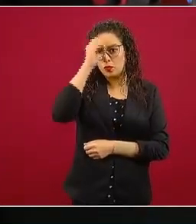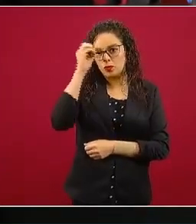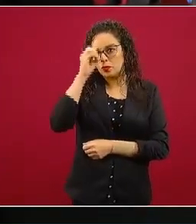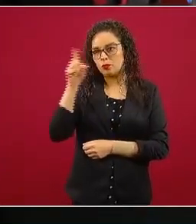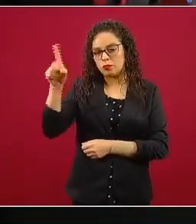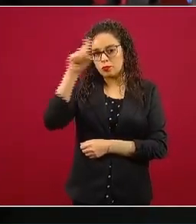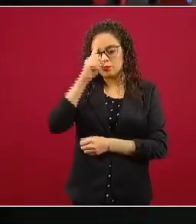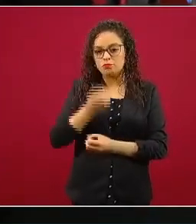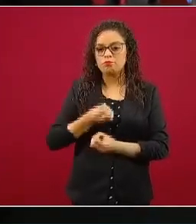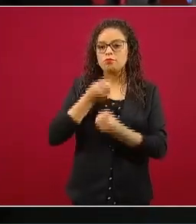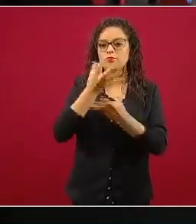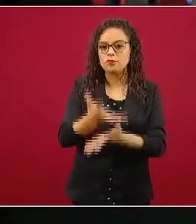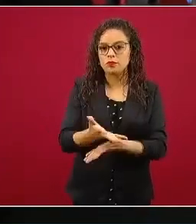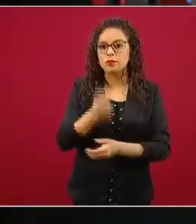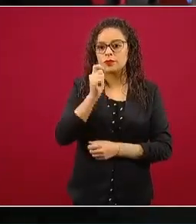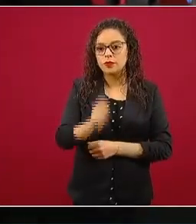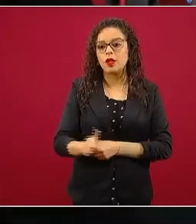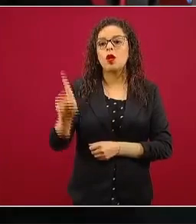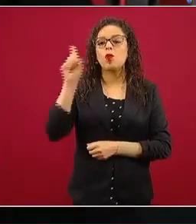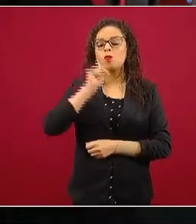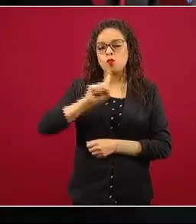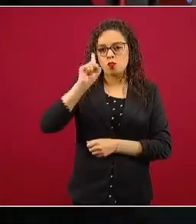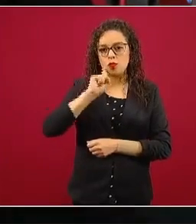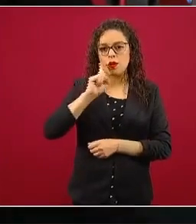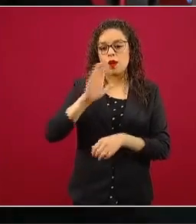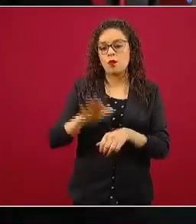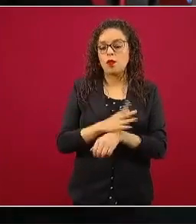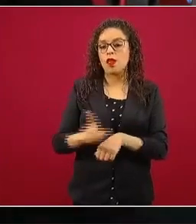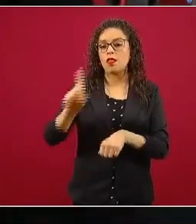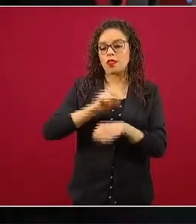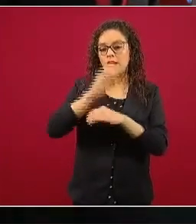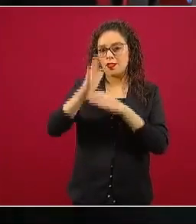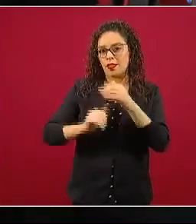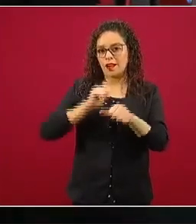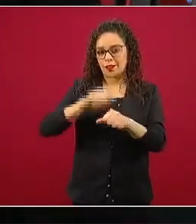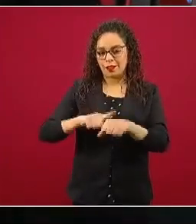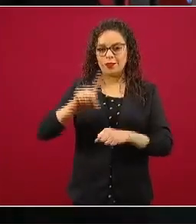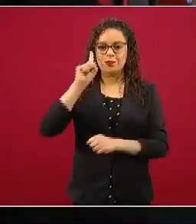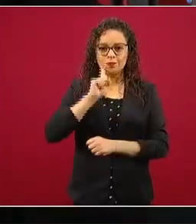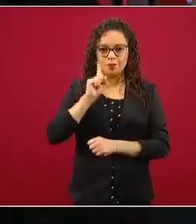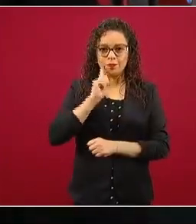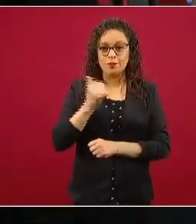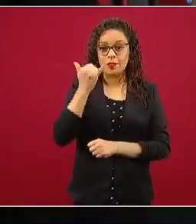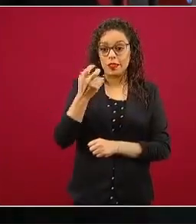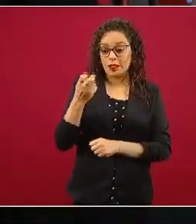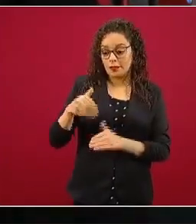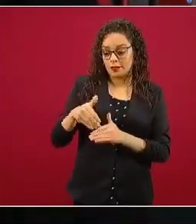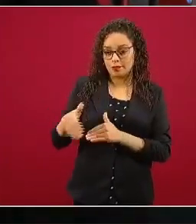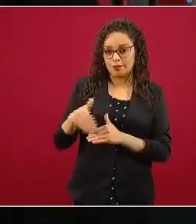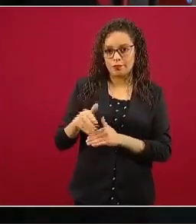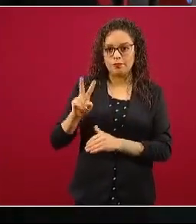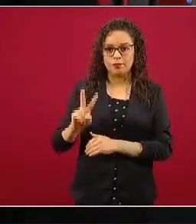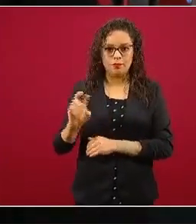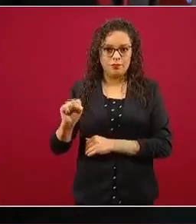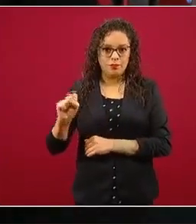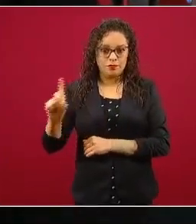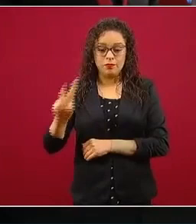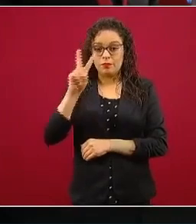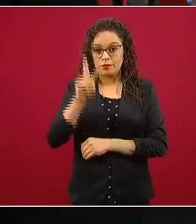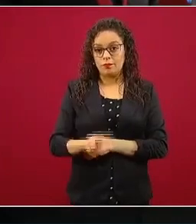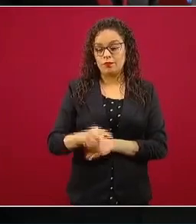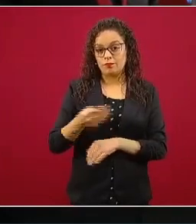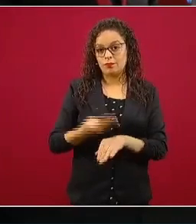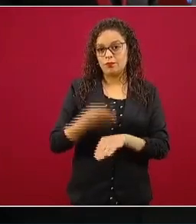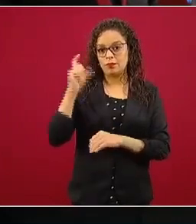mujeres, primero por el Día Internacional de la Mujer y también pues en este fin de semana que es muy complejo, pues también